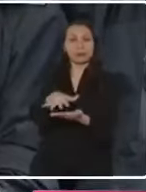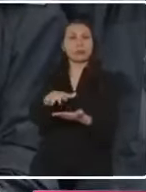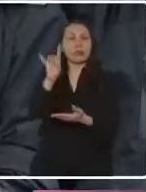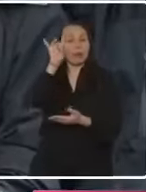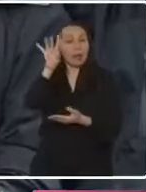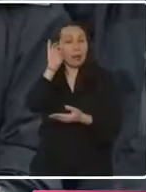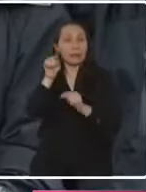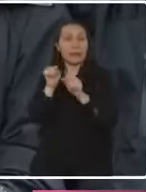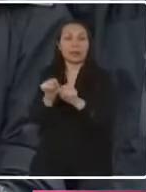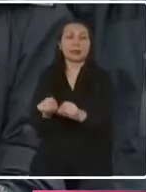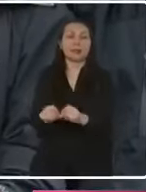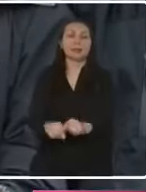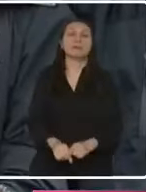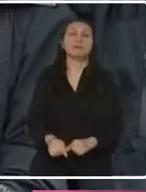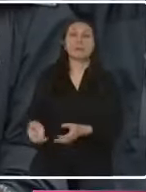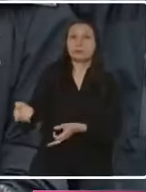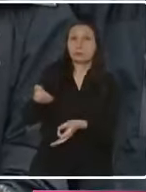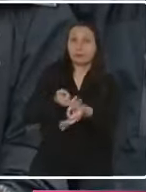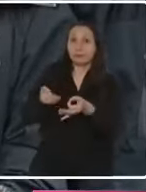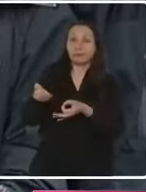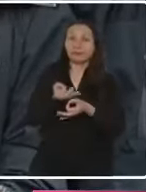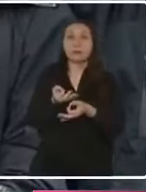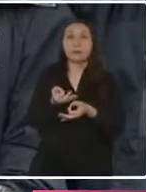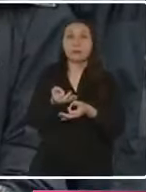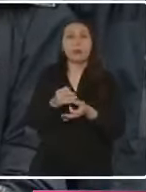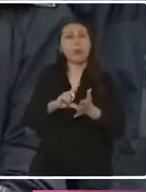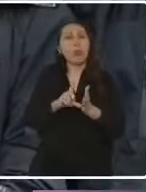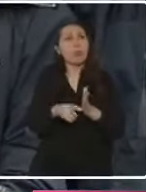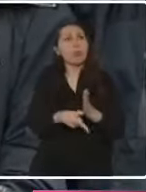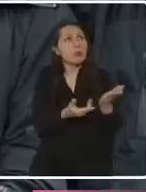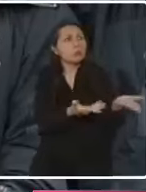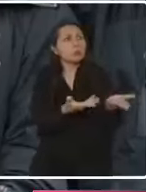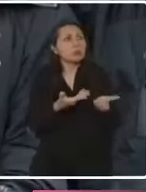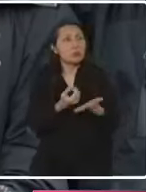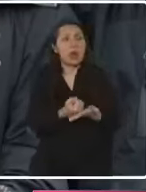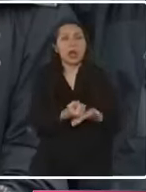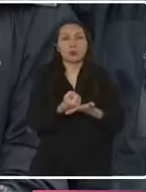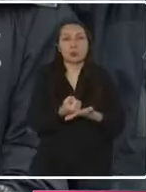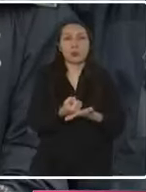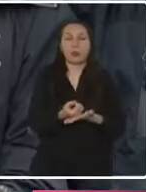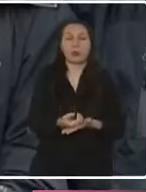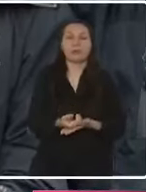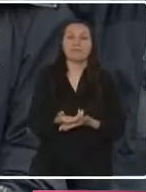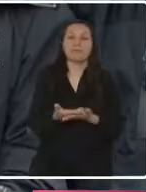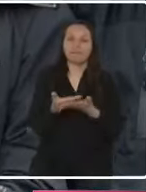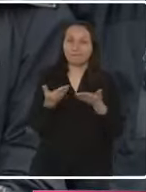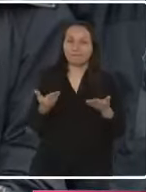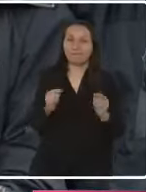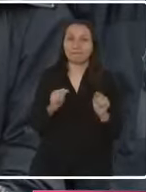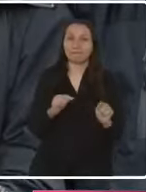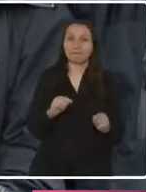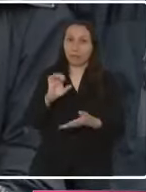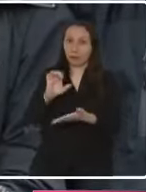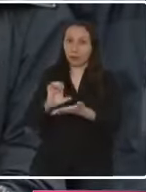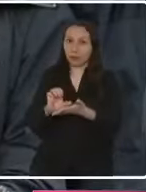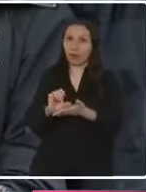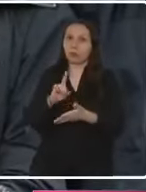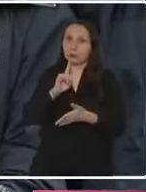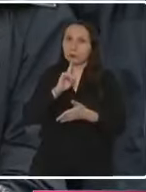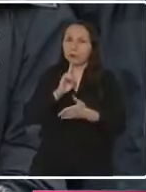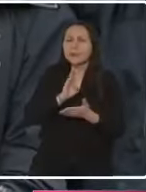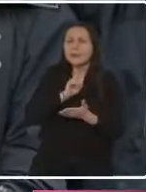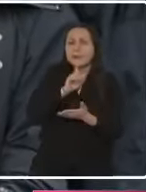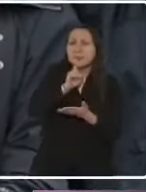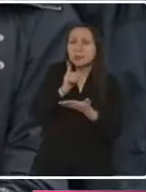Patagual, en donde nos decían que había demorado en llegar la ayuda. Y por lo tanto, el Estado tiene que